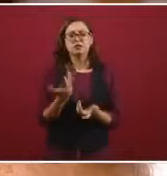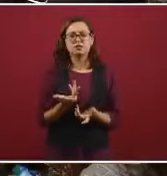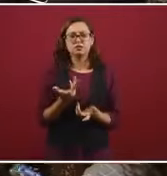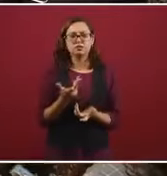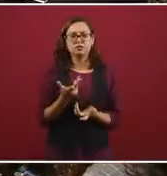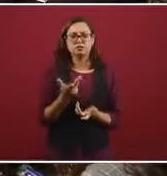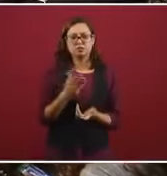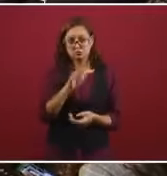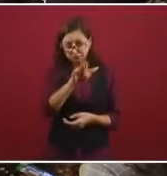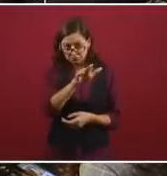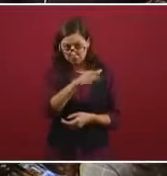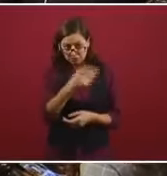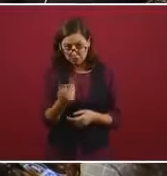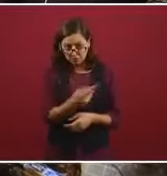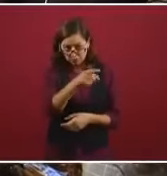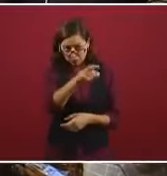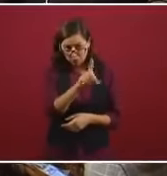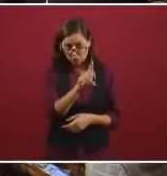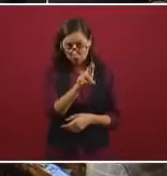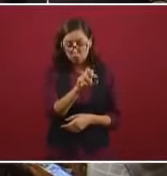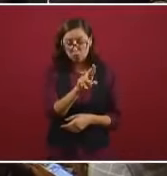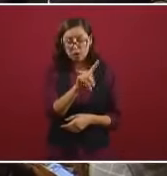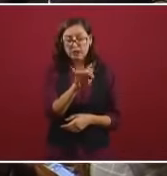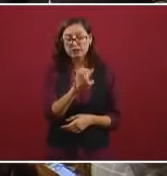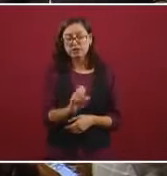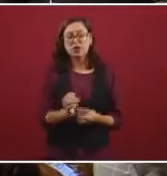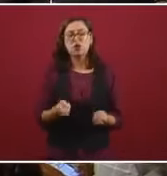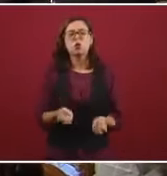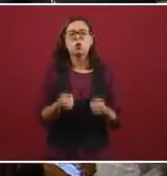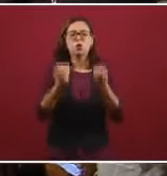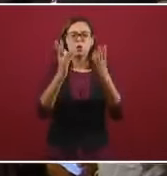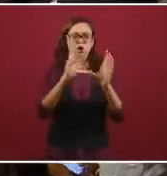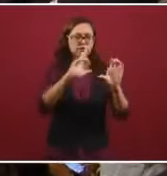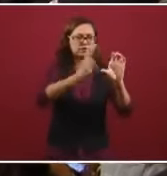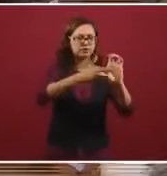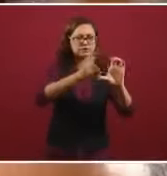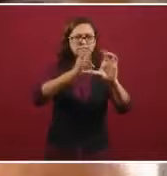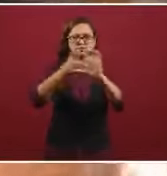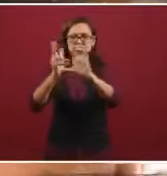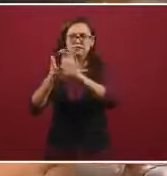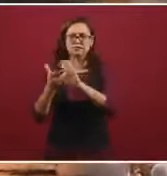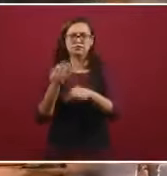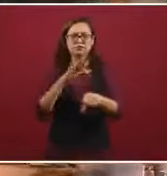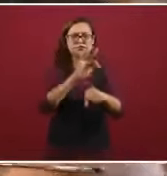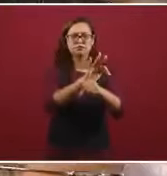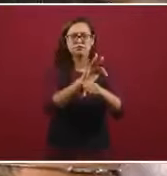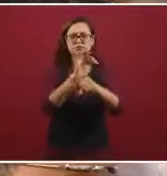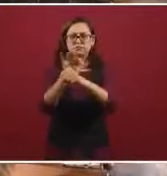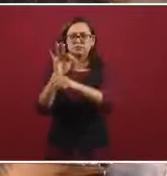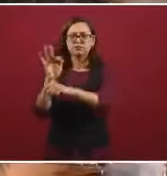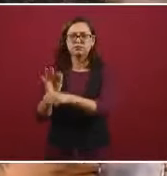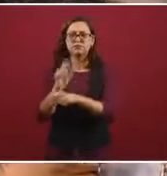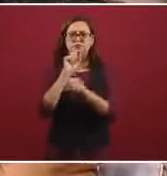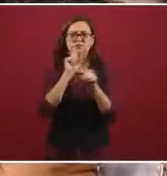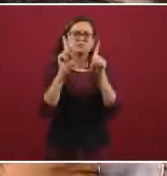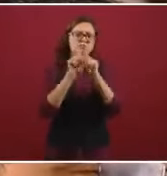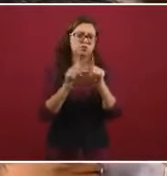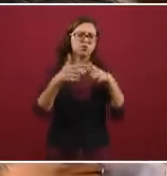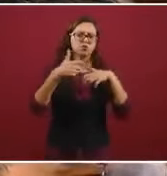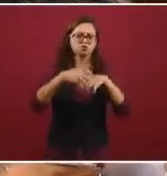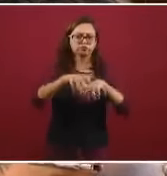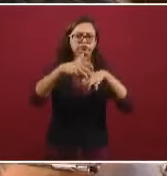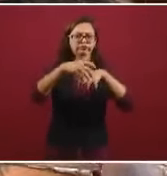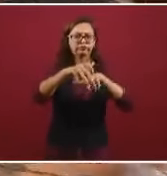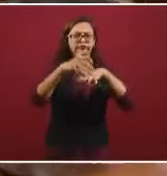Duarte? ¿Cuántos albergues están planeando en estas ciudades y cómo están resolviendo las manifestaciones que se han